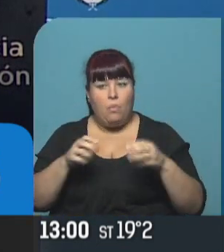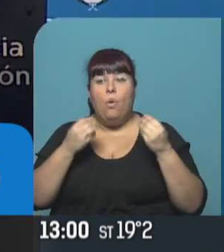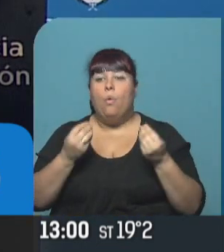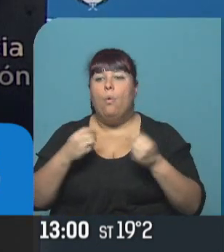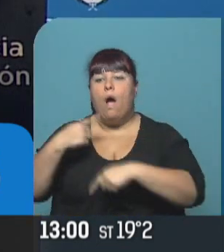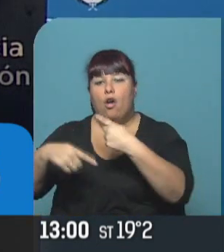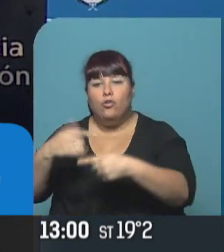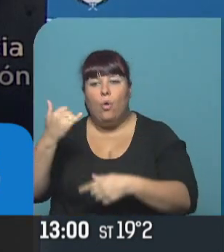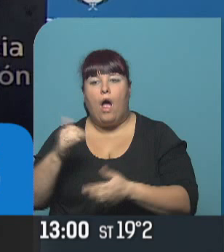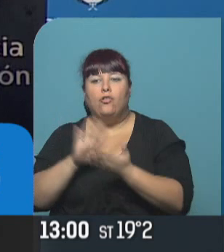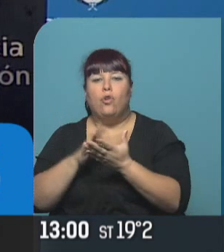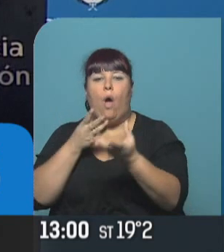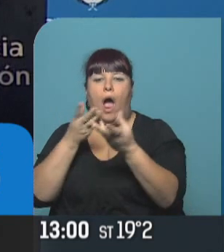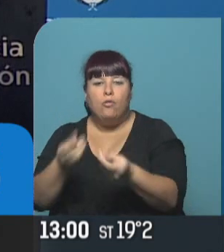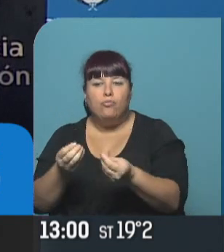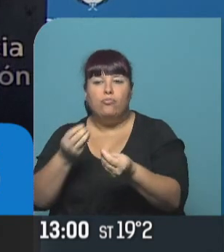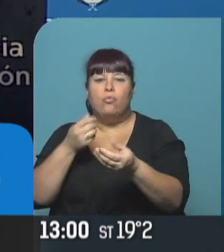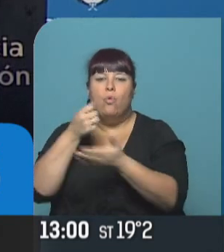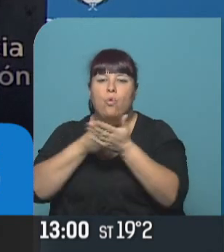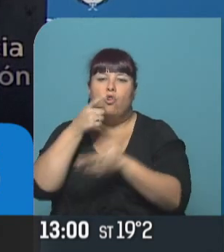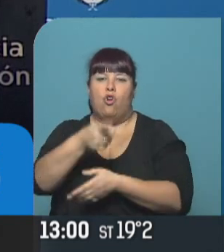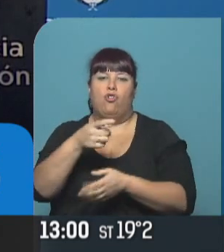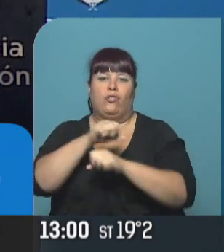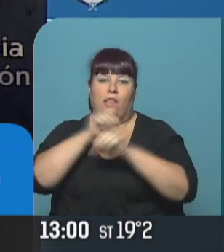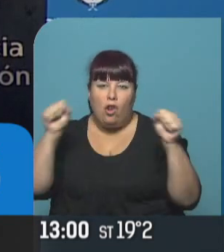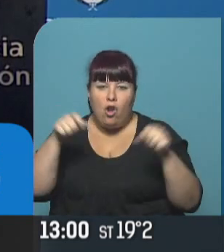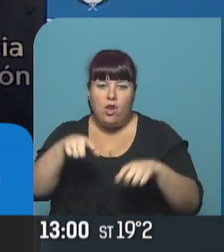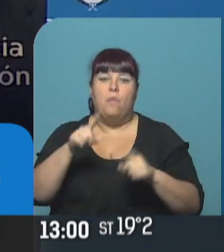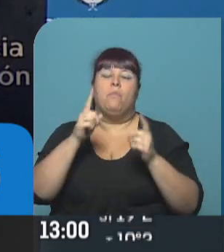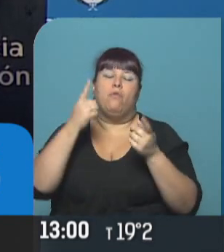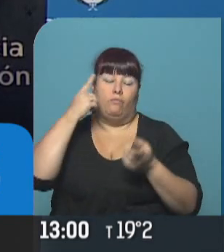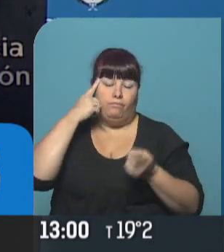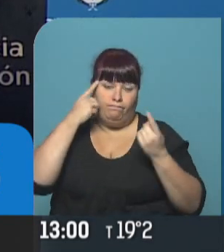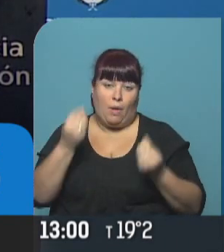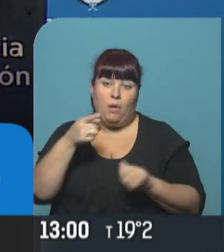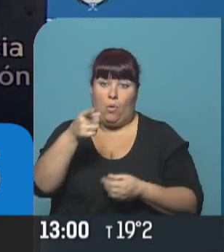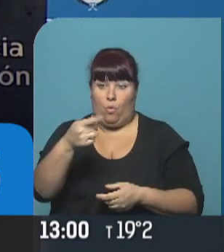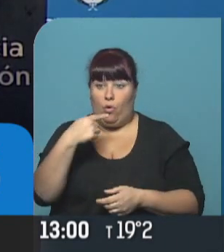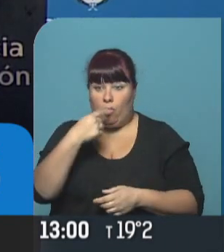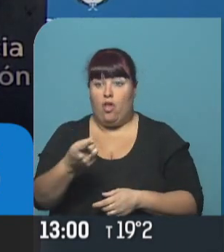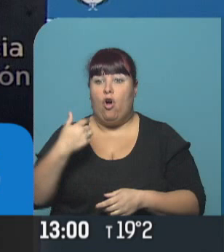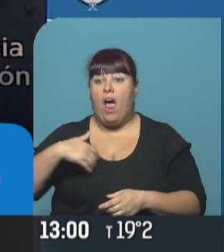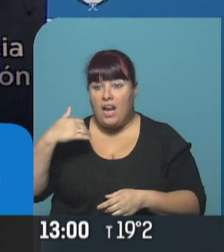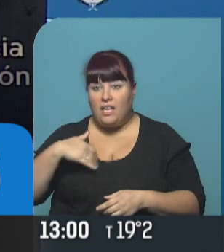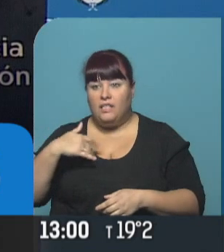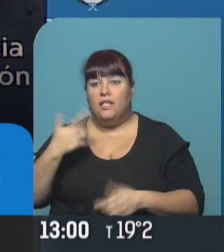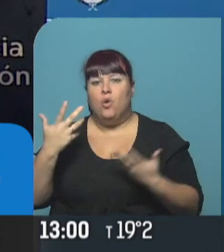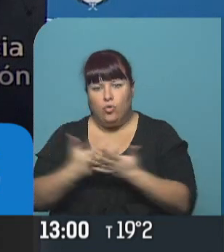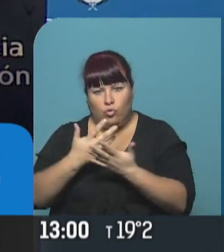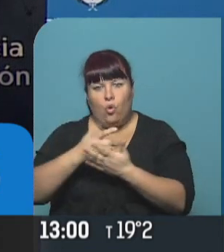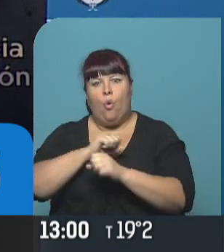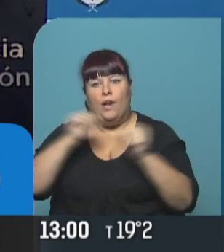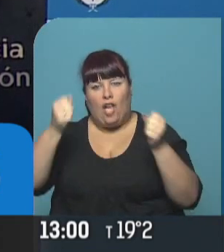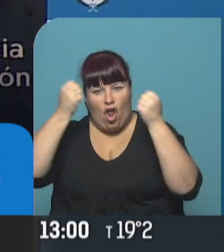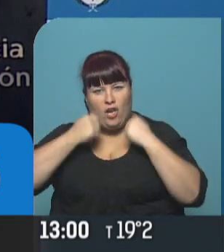tipo de avances en la colaboración en materia de lucha contra el terrorismo, teniendo en cuenta, como usted dijo, que la Argentina ha sido víctima del